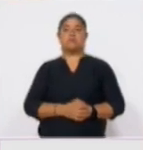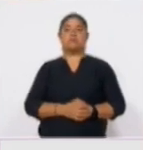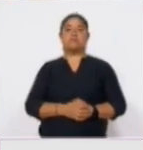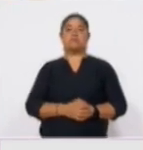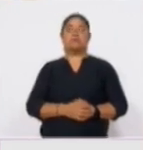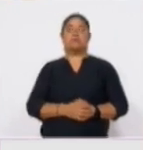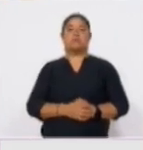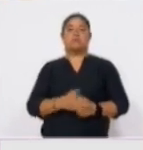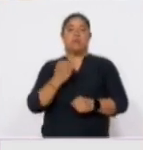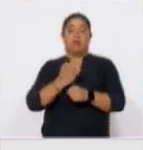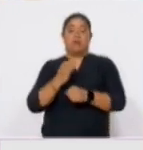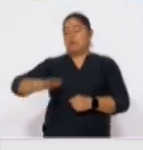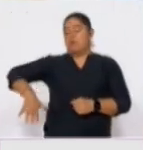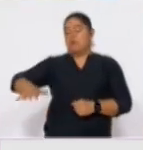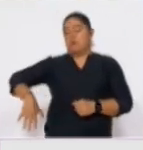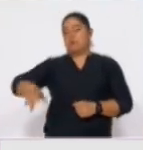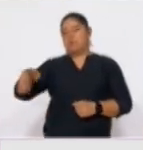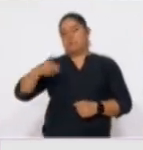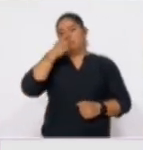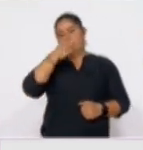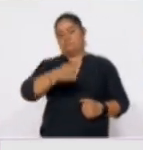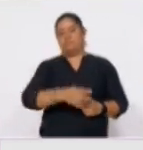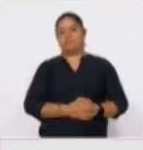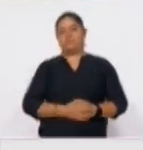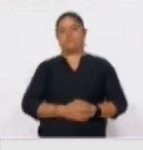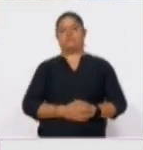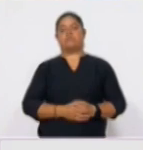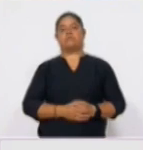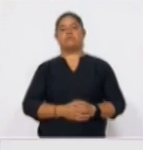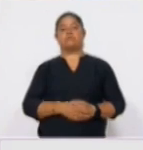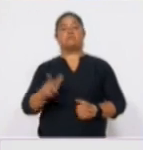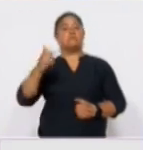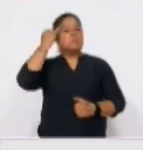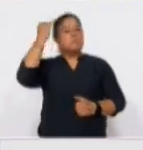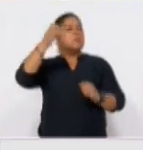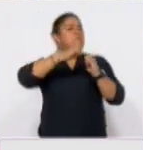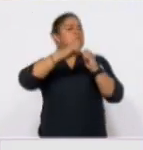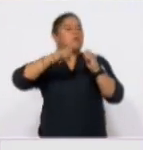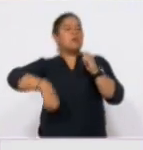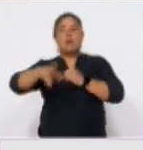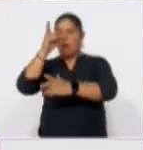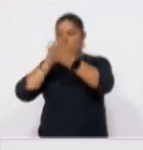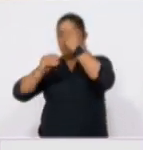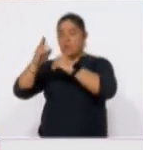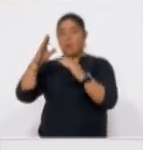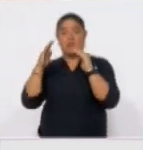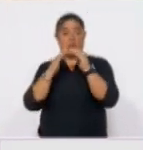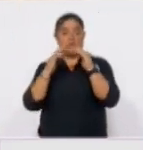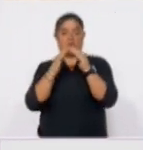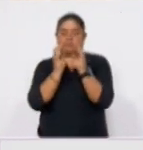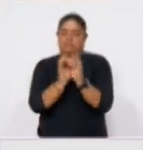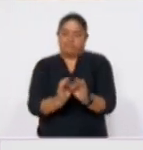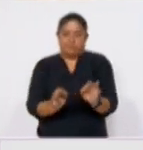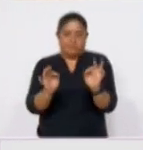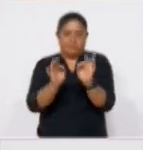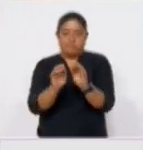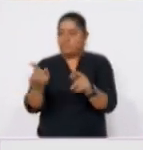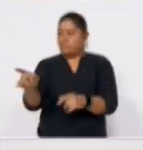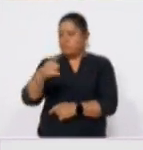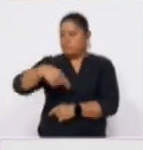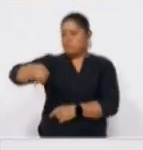se decía ahorita en el evento, de que la estrategia, por ejemplo, de Aprende en Casa fue fundamental, los medios